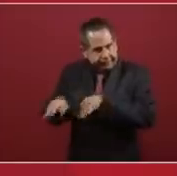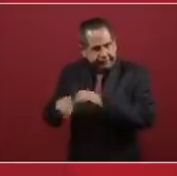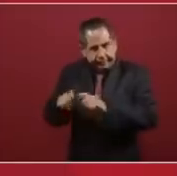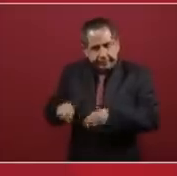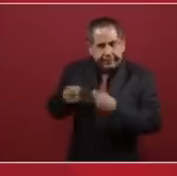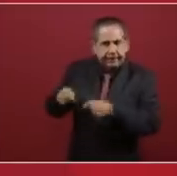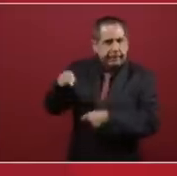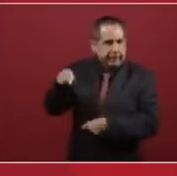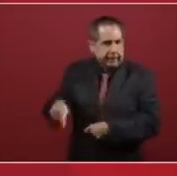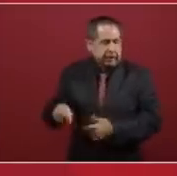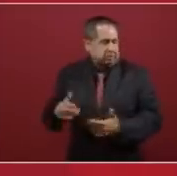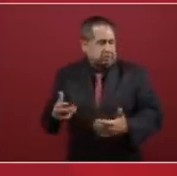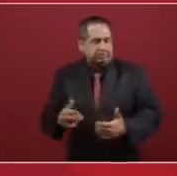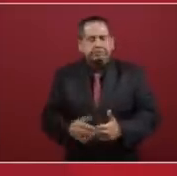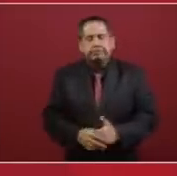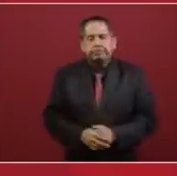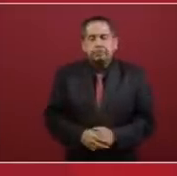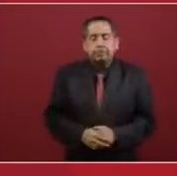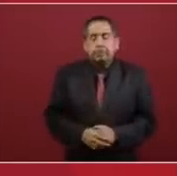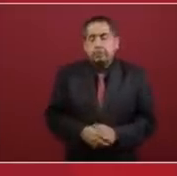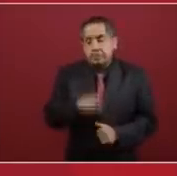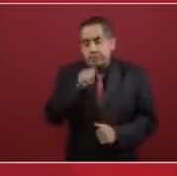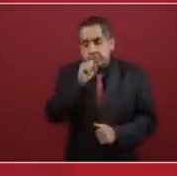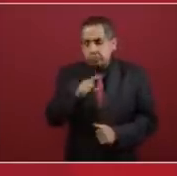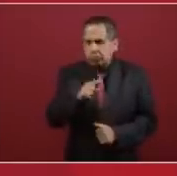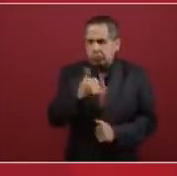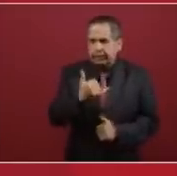estructural. Y